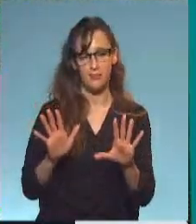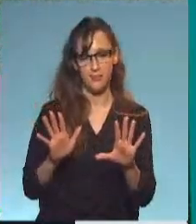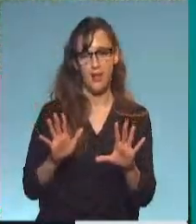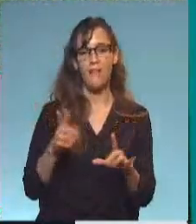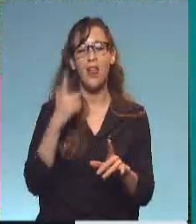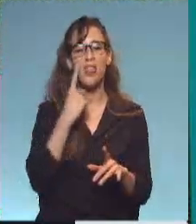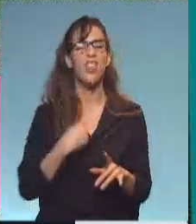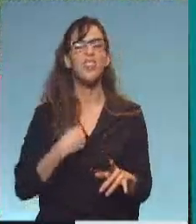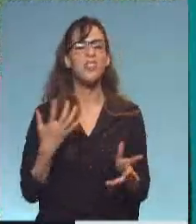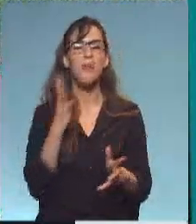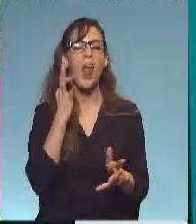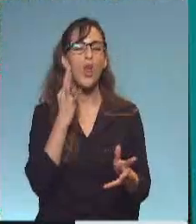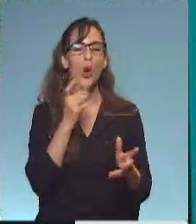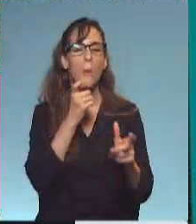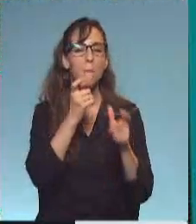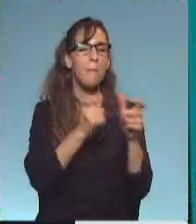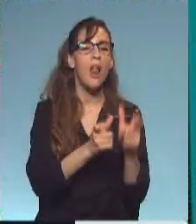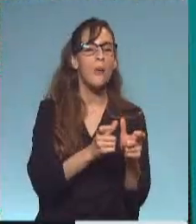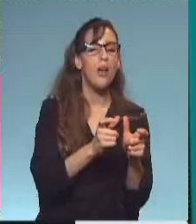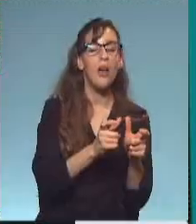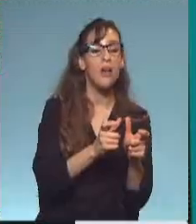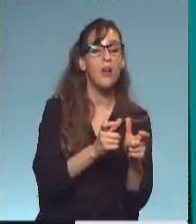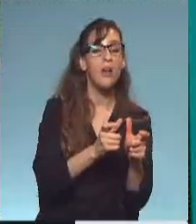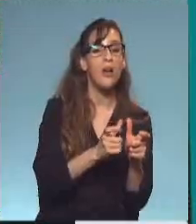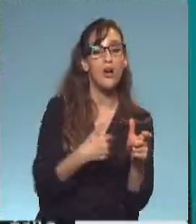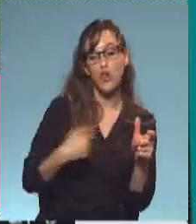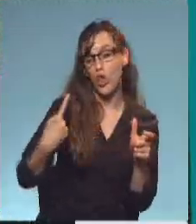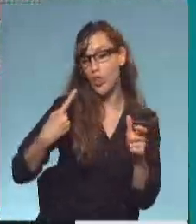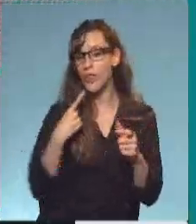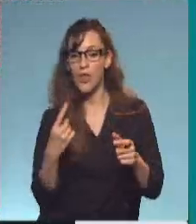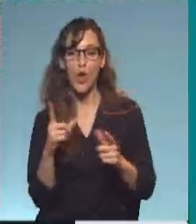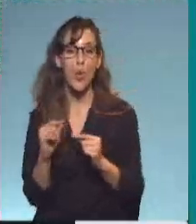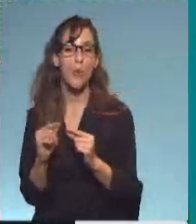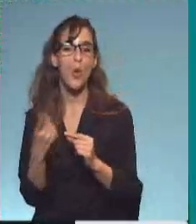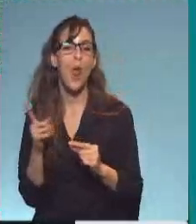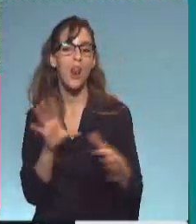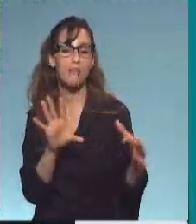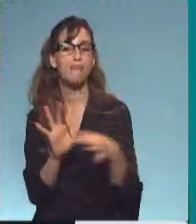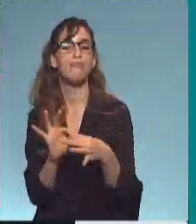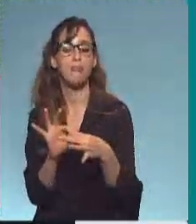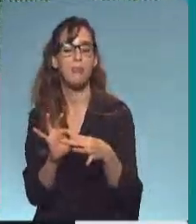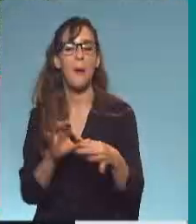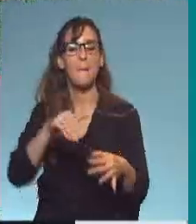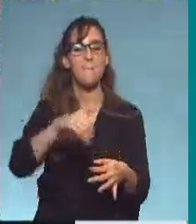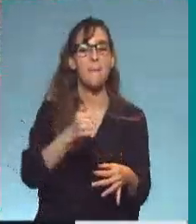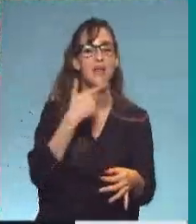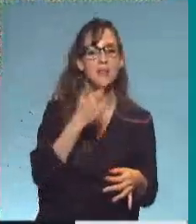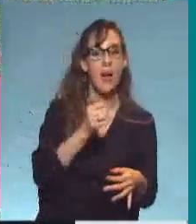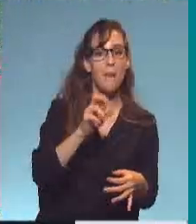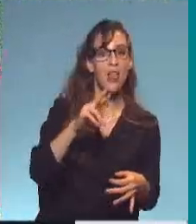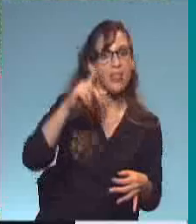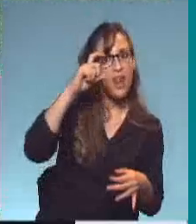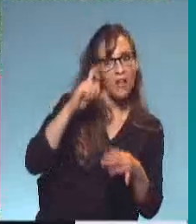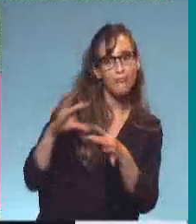me diga un objeto de las palabras que no dije, miren ahí las que dije, las que no dije, y yo digo cuál es el número. A ver, masa madre, masa madre. Masa madre es la 6.